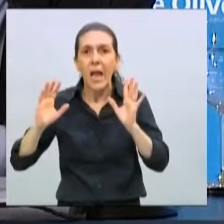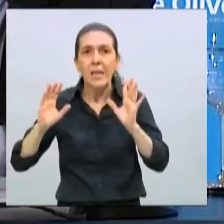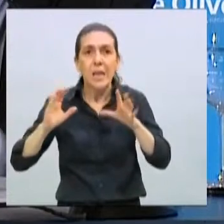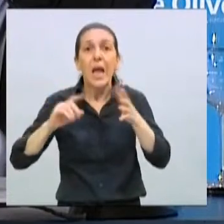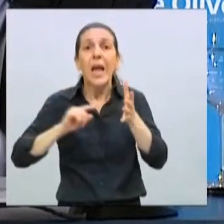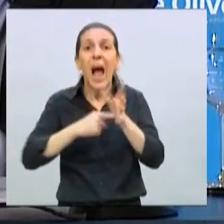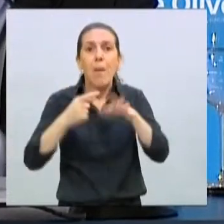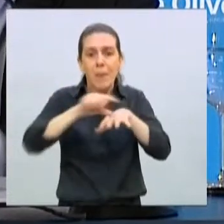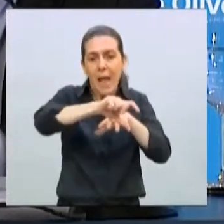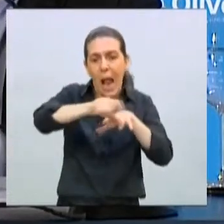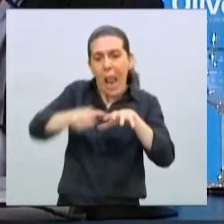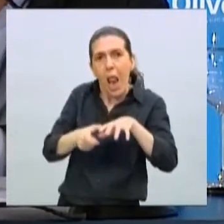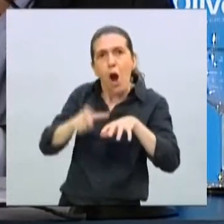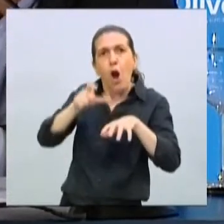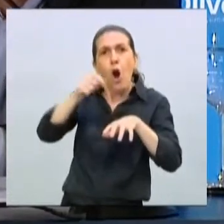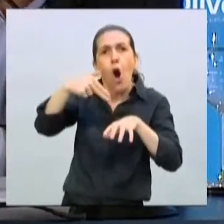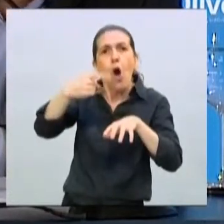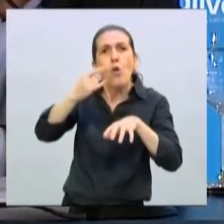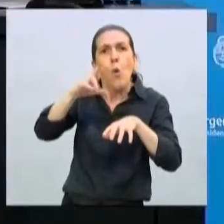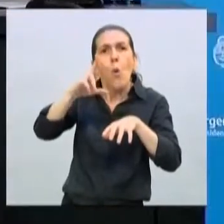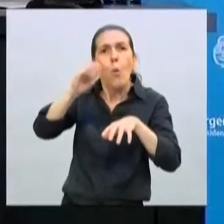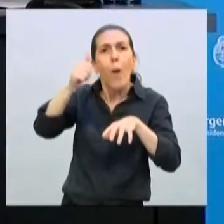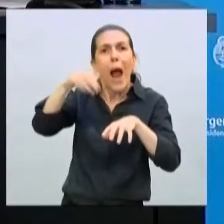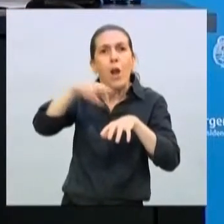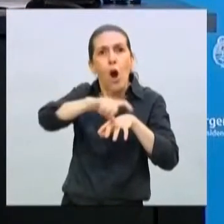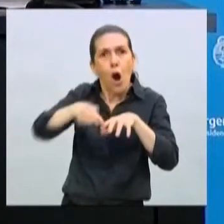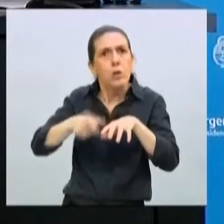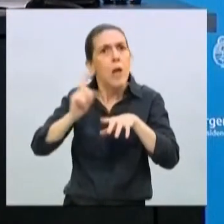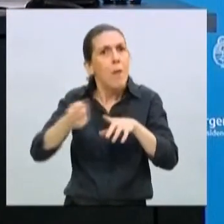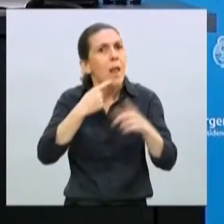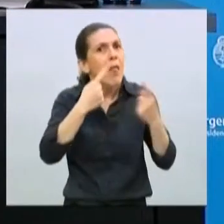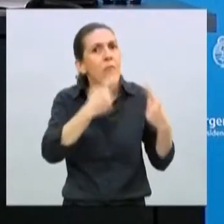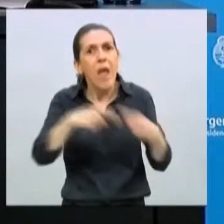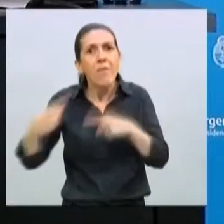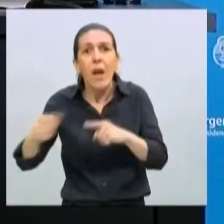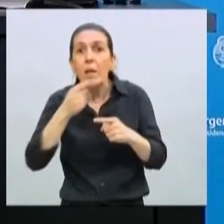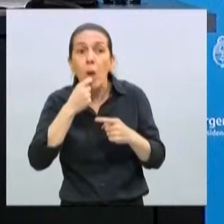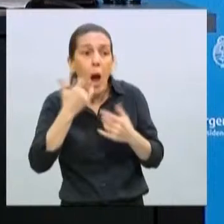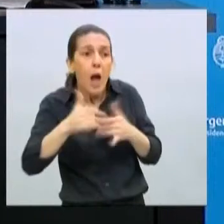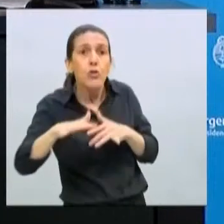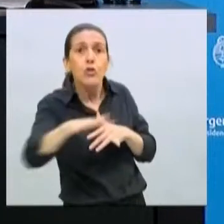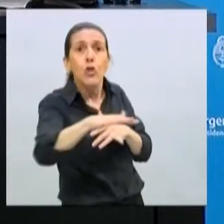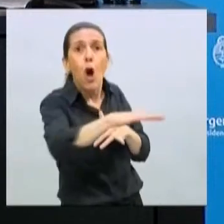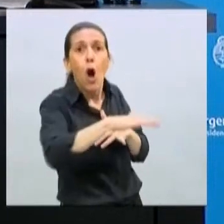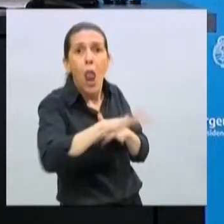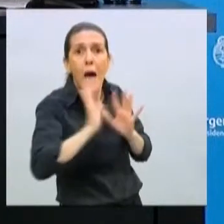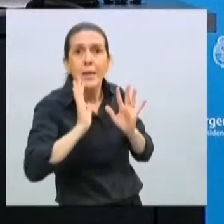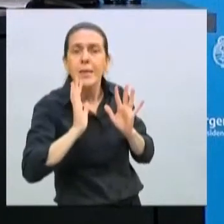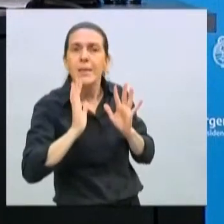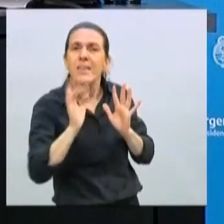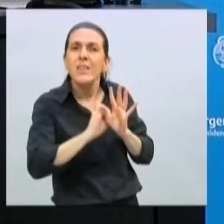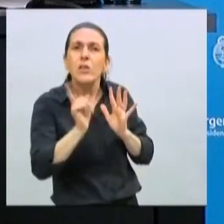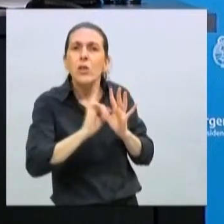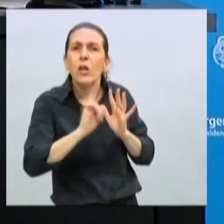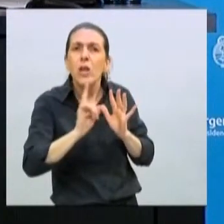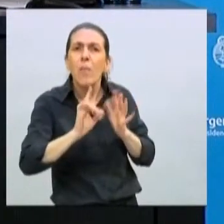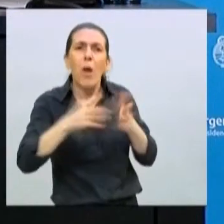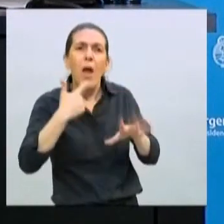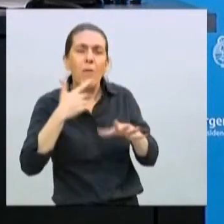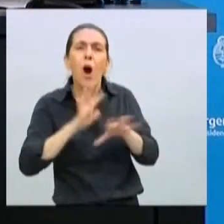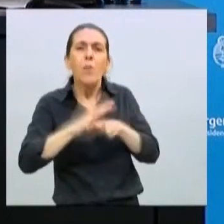conurbano. Distinta es en la zona que no podemos tomar de manera